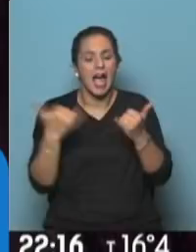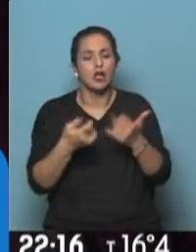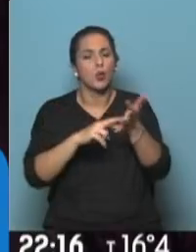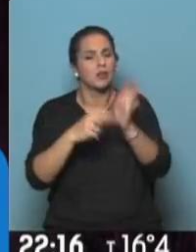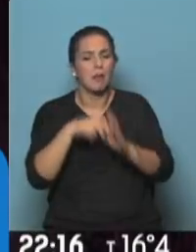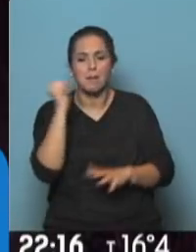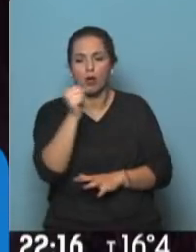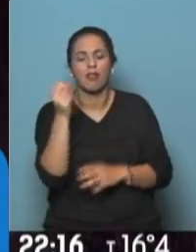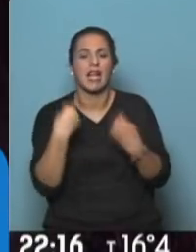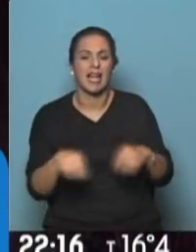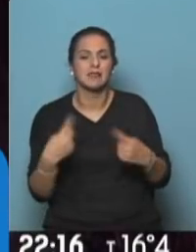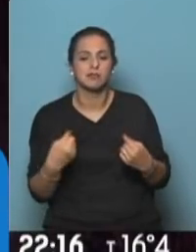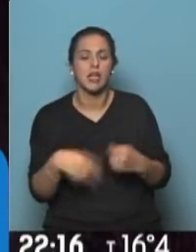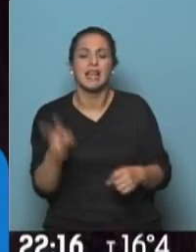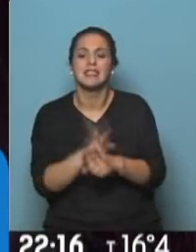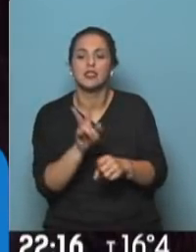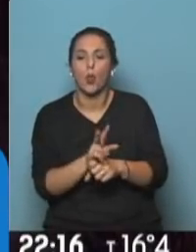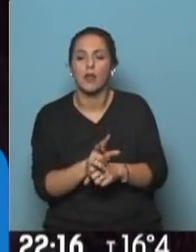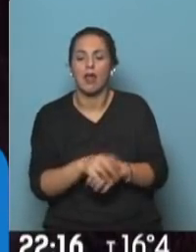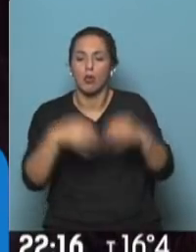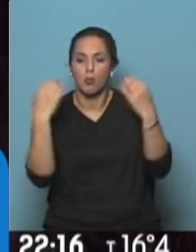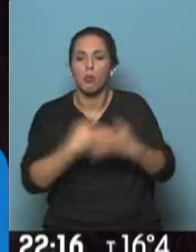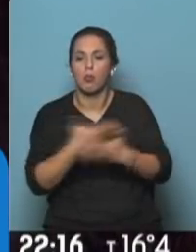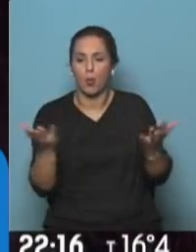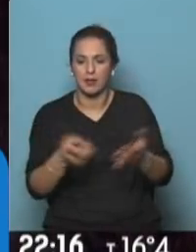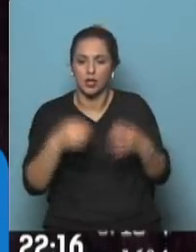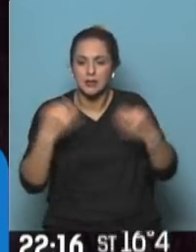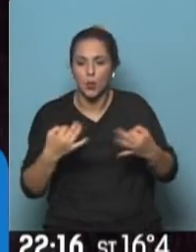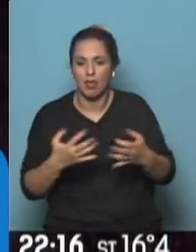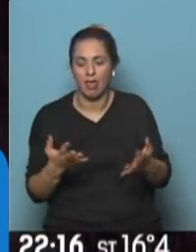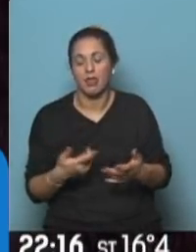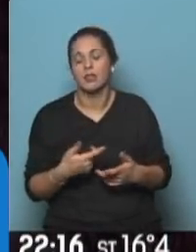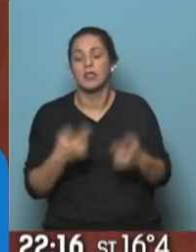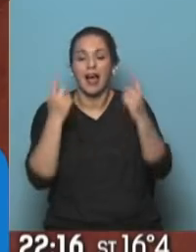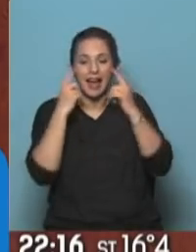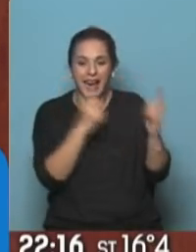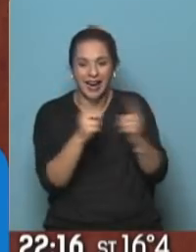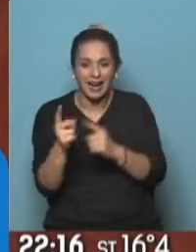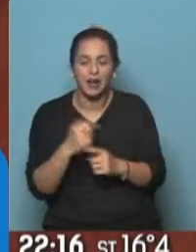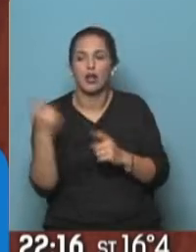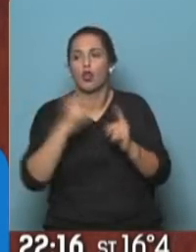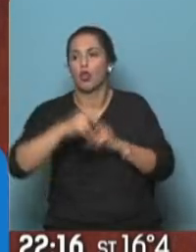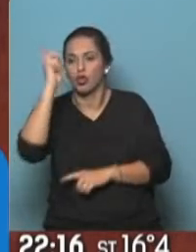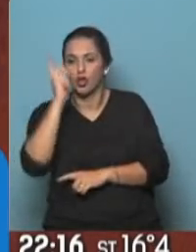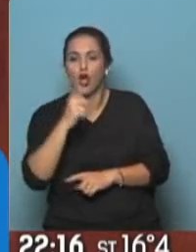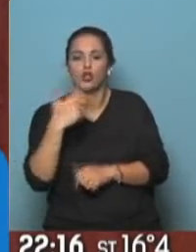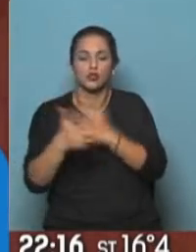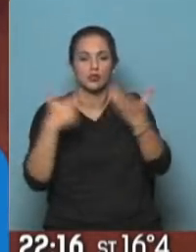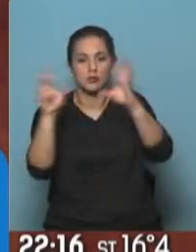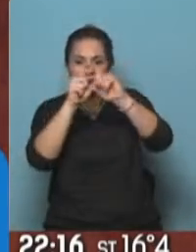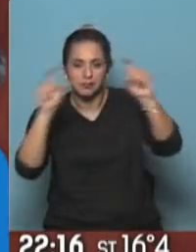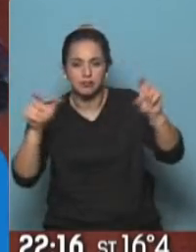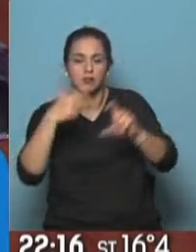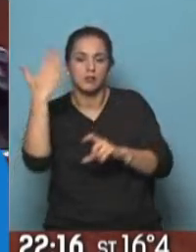pública. É aí que Bolsonaro está ganhando. Mais allá de la creencia em Deus, bueno, su lema de campanha,